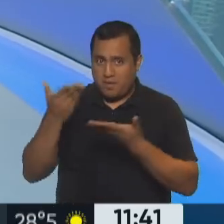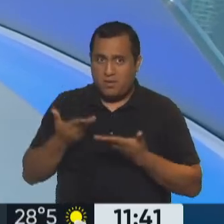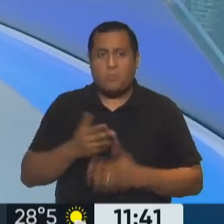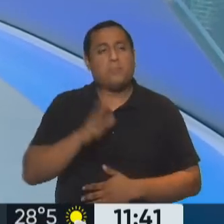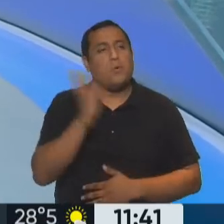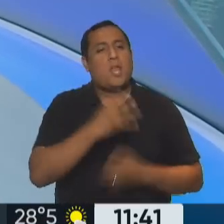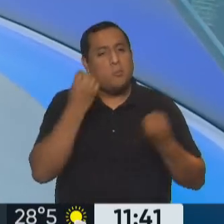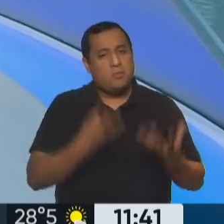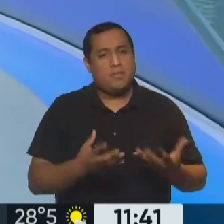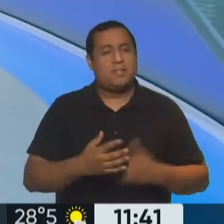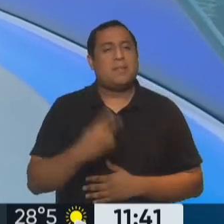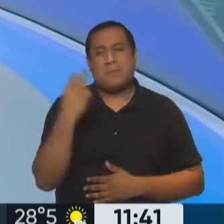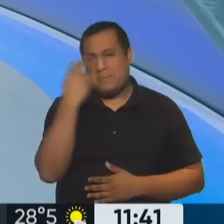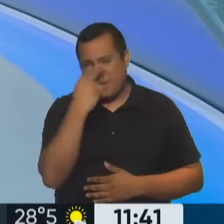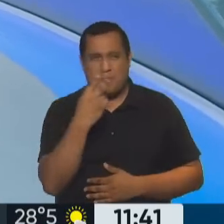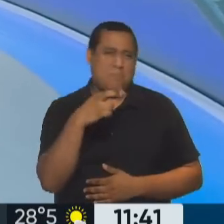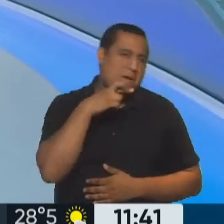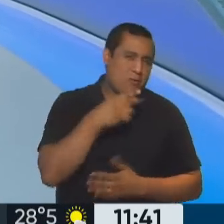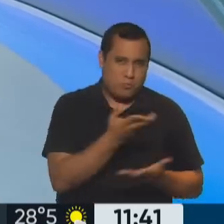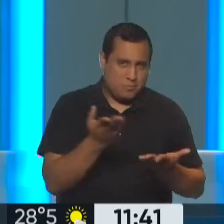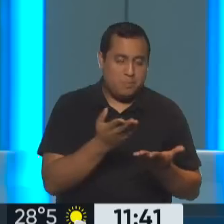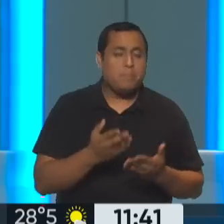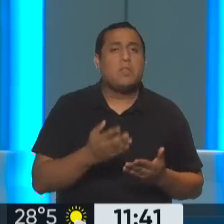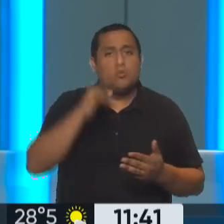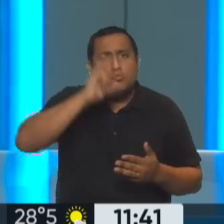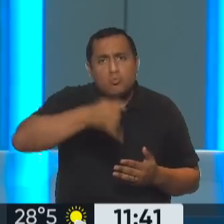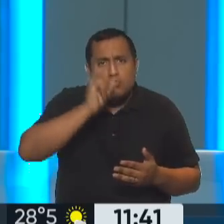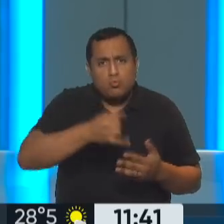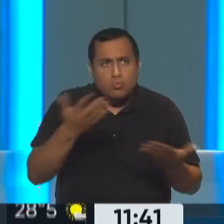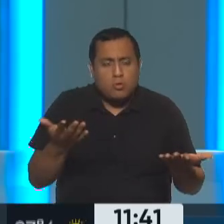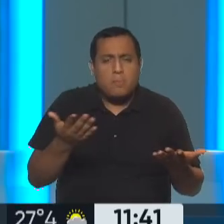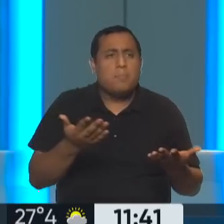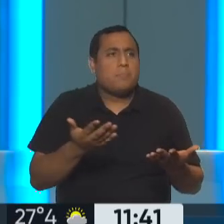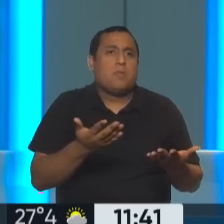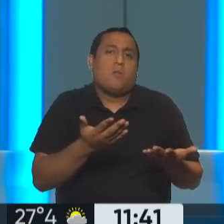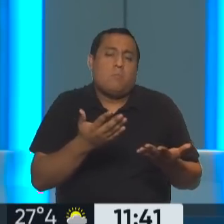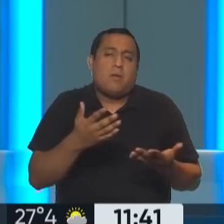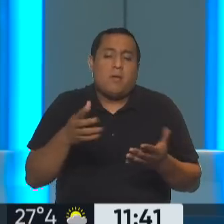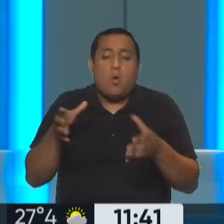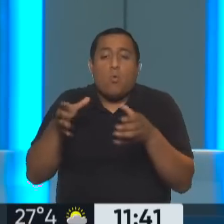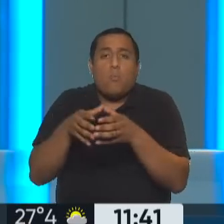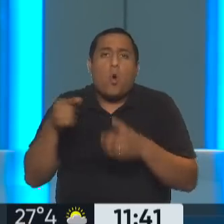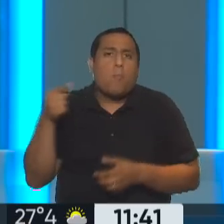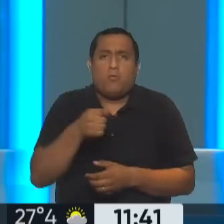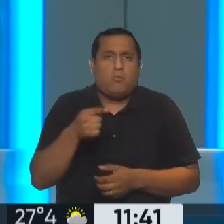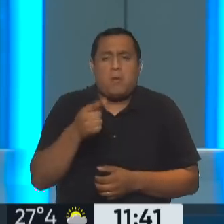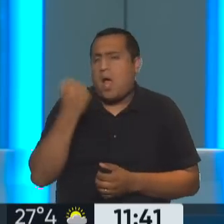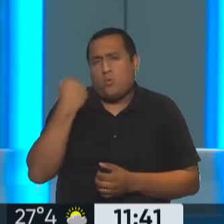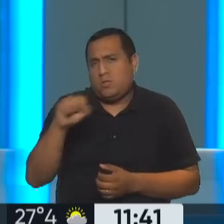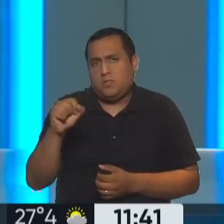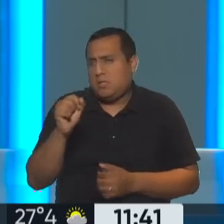¿Cómo te va, Pablo, Vero? Efectivamente, pasó y pasó con la ausencia de la oposición, Sí, que claro. se retiró, con lo